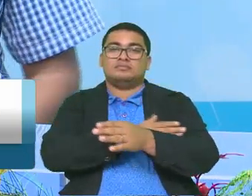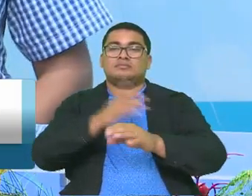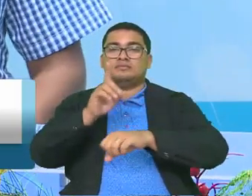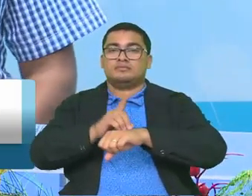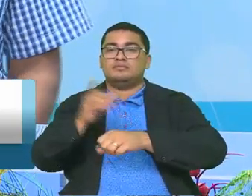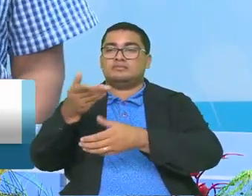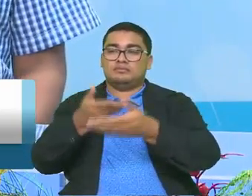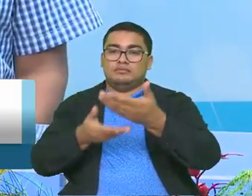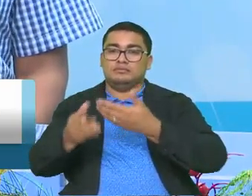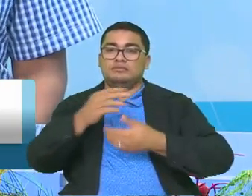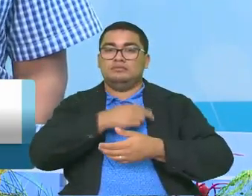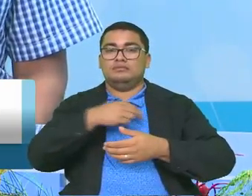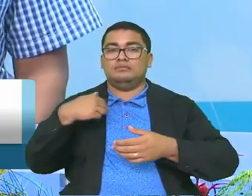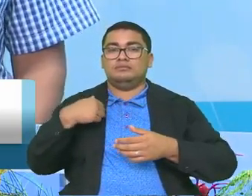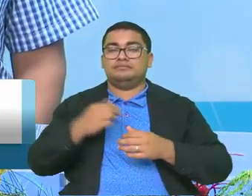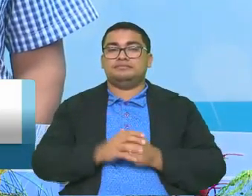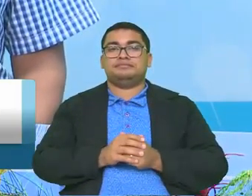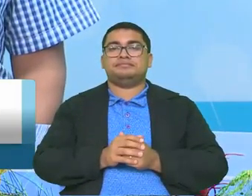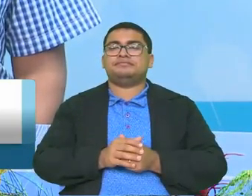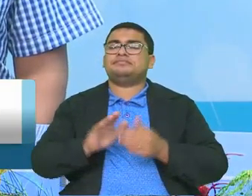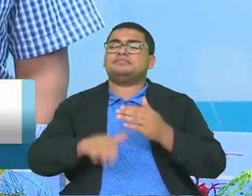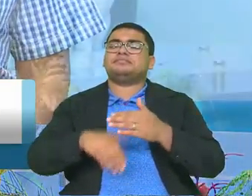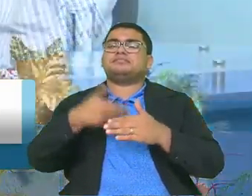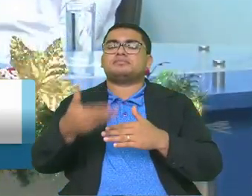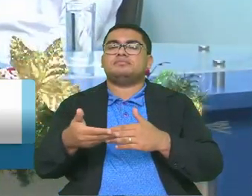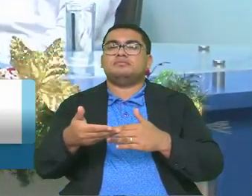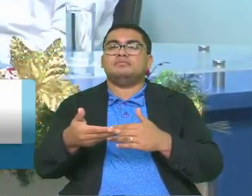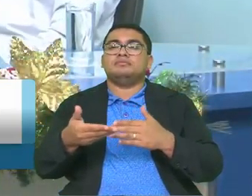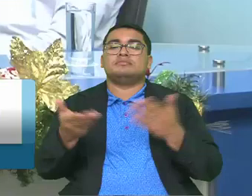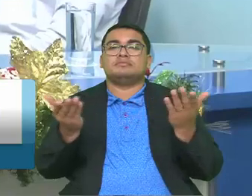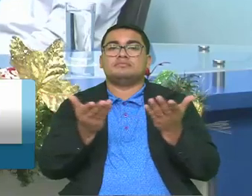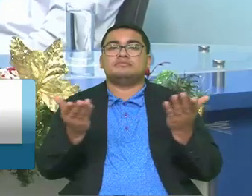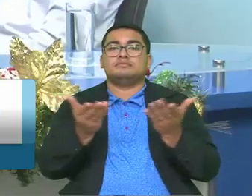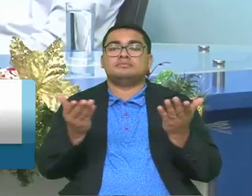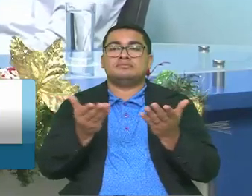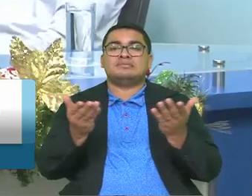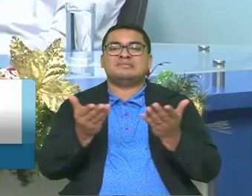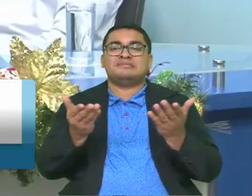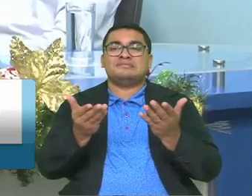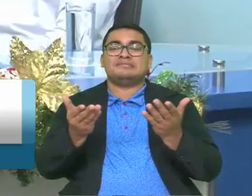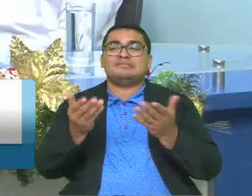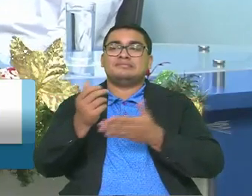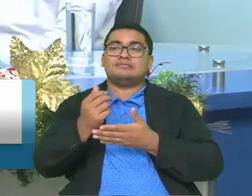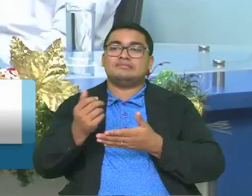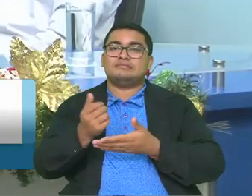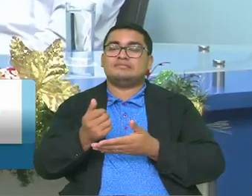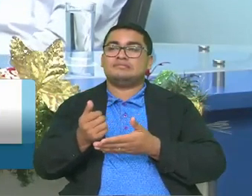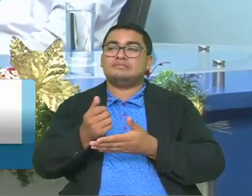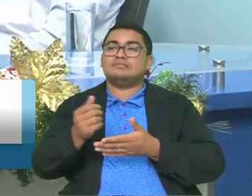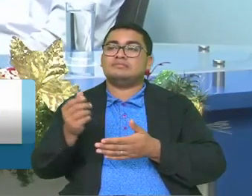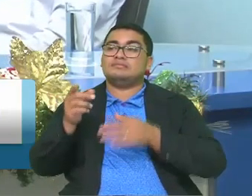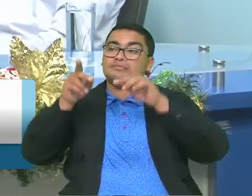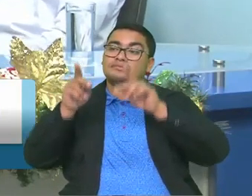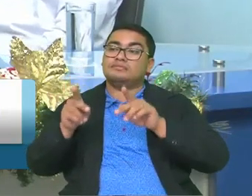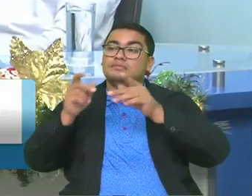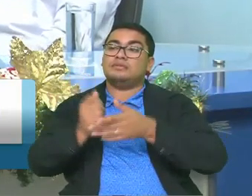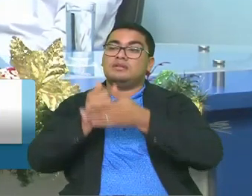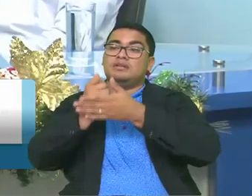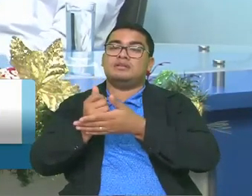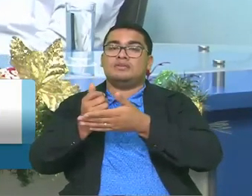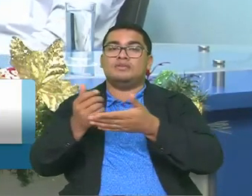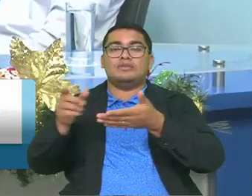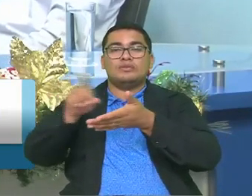paciente, ya el paciente le dijo de que tal día a tal hora comenzó a ver como mal, que